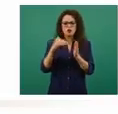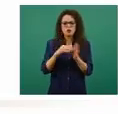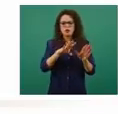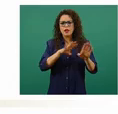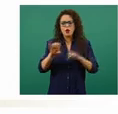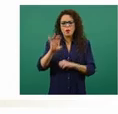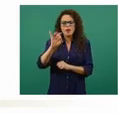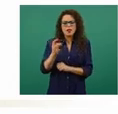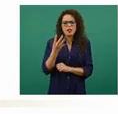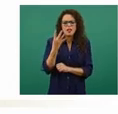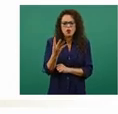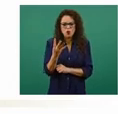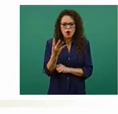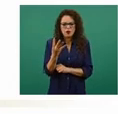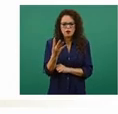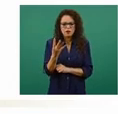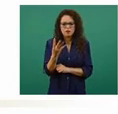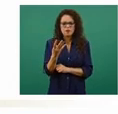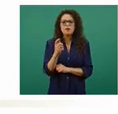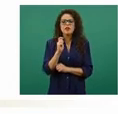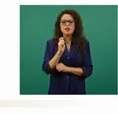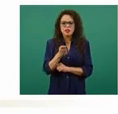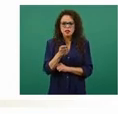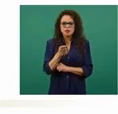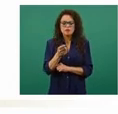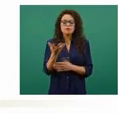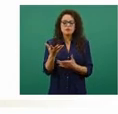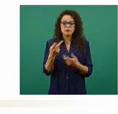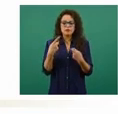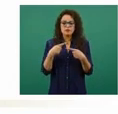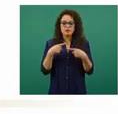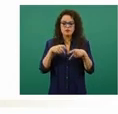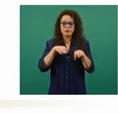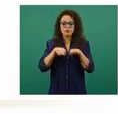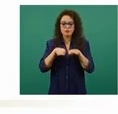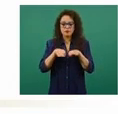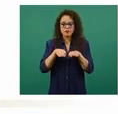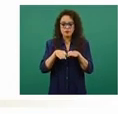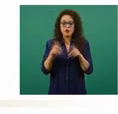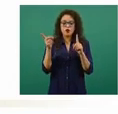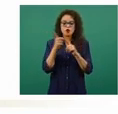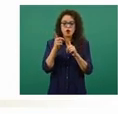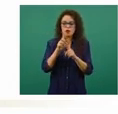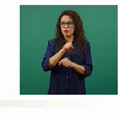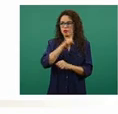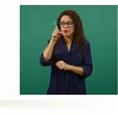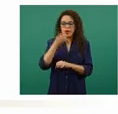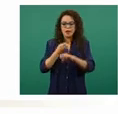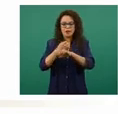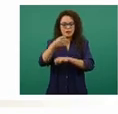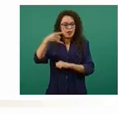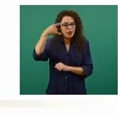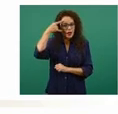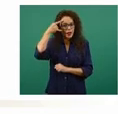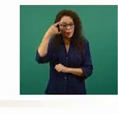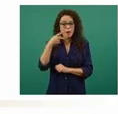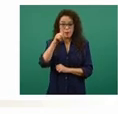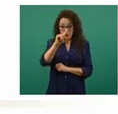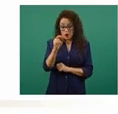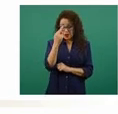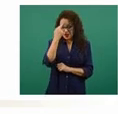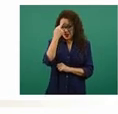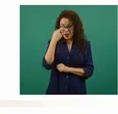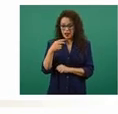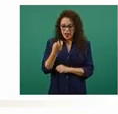22,934, representa básicamente a los trabajadores de la educación del estado de Campeche. Pero recordemos que justo esta semana